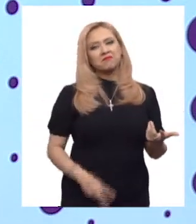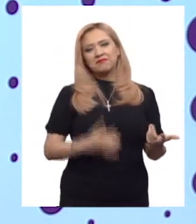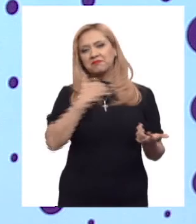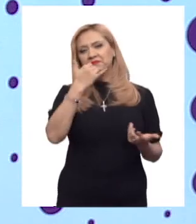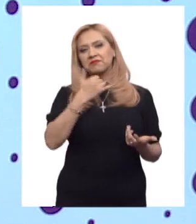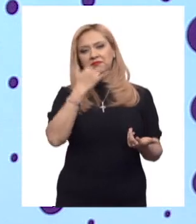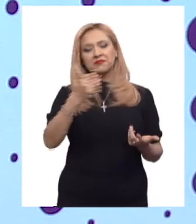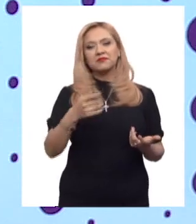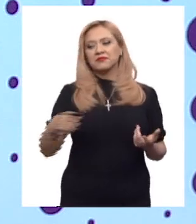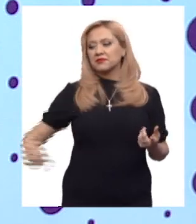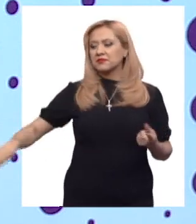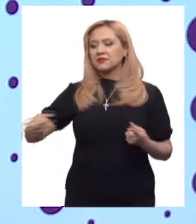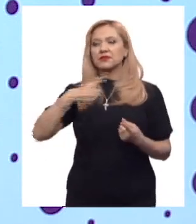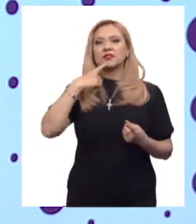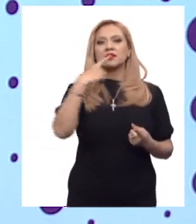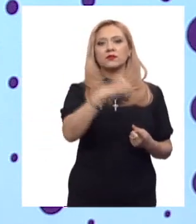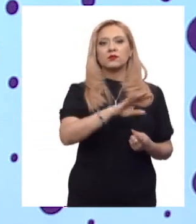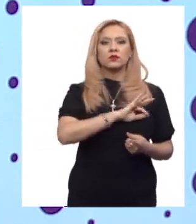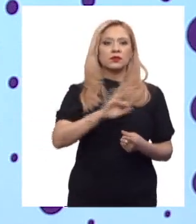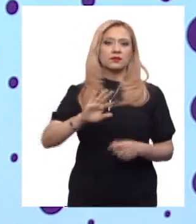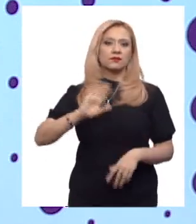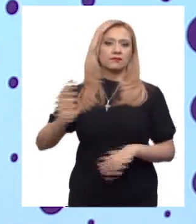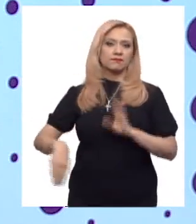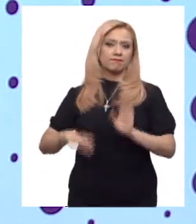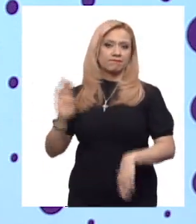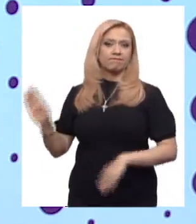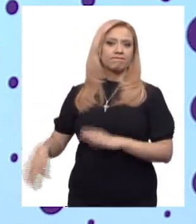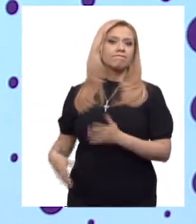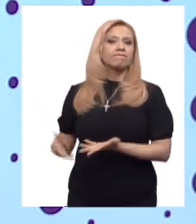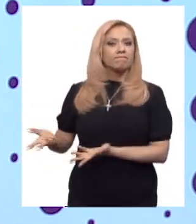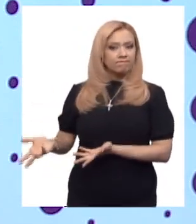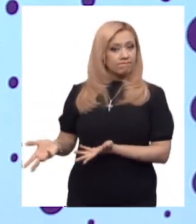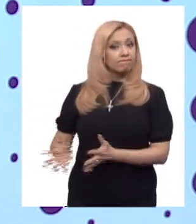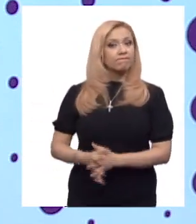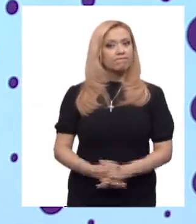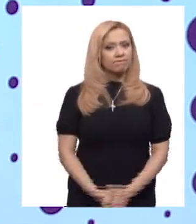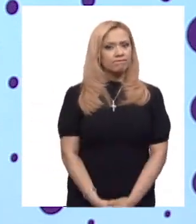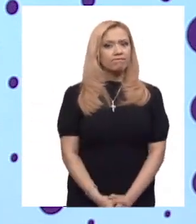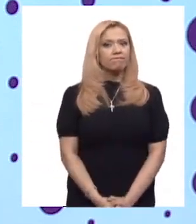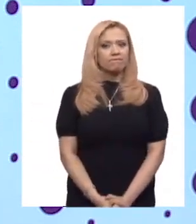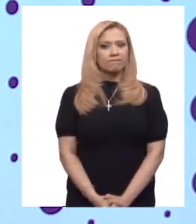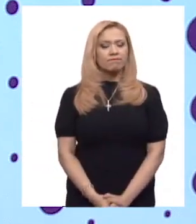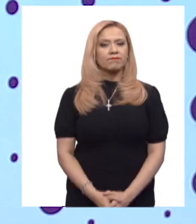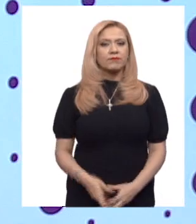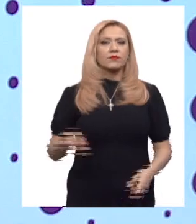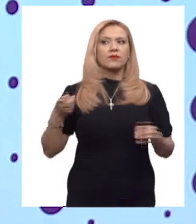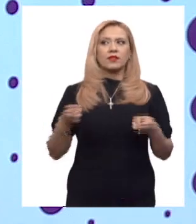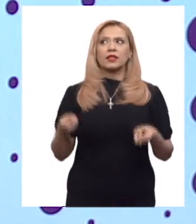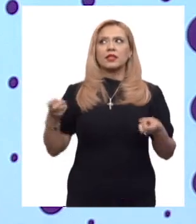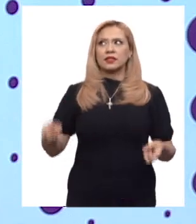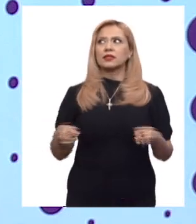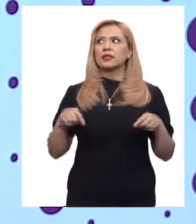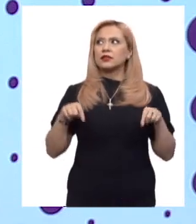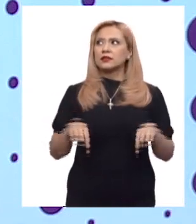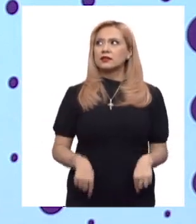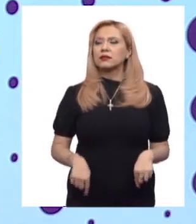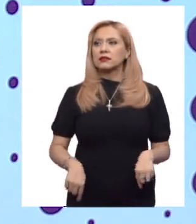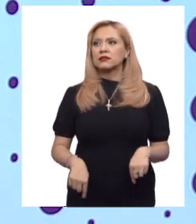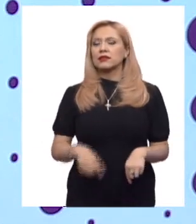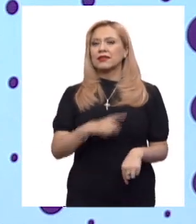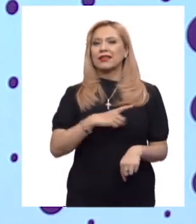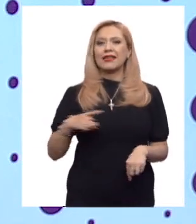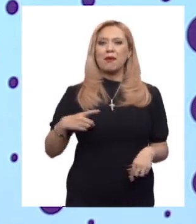esos denunciantes acaben como los periodistas asesinadas y asesinados. Entonces, el mecanismo que tenemos